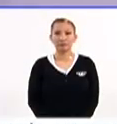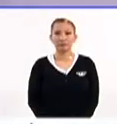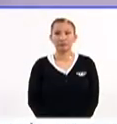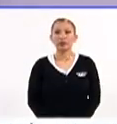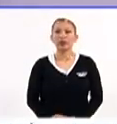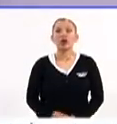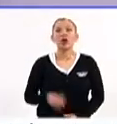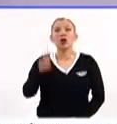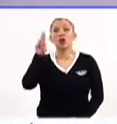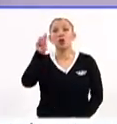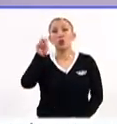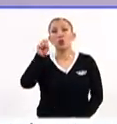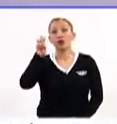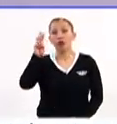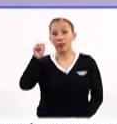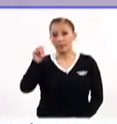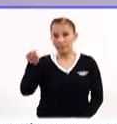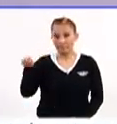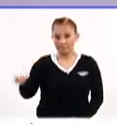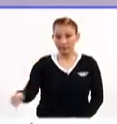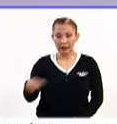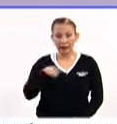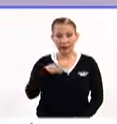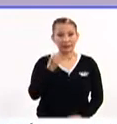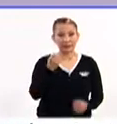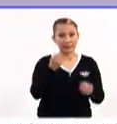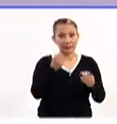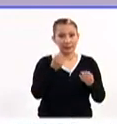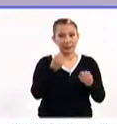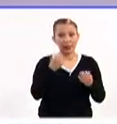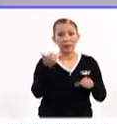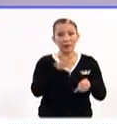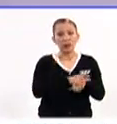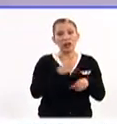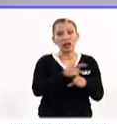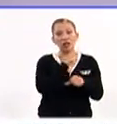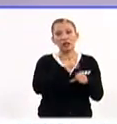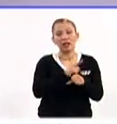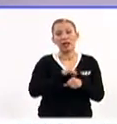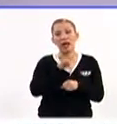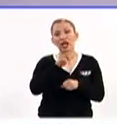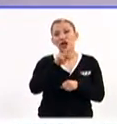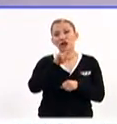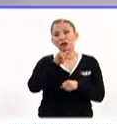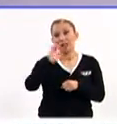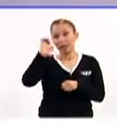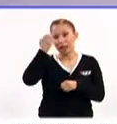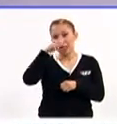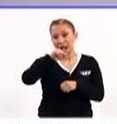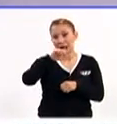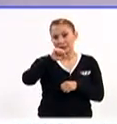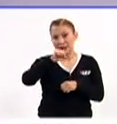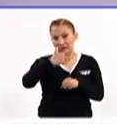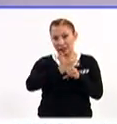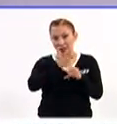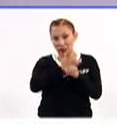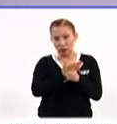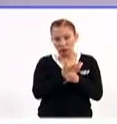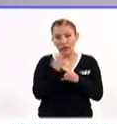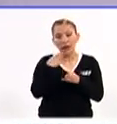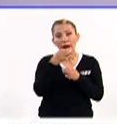La Universidad Nacional Autónoma de México y la Administración Nacional de Aeronáutica y del Espacio, la NASA de los Estados